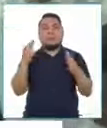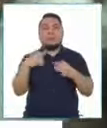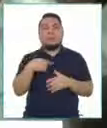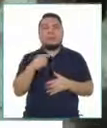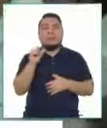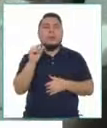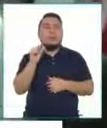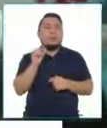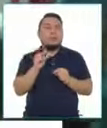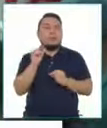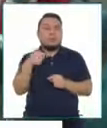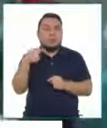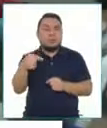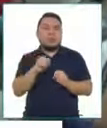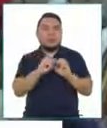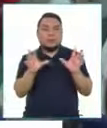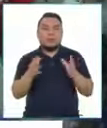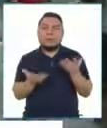pocos días